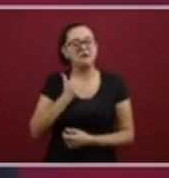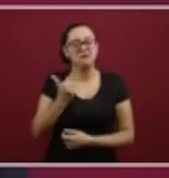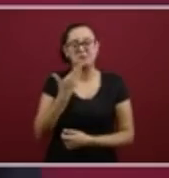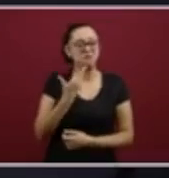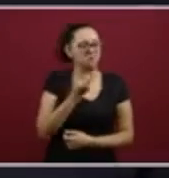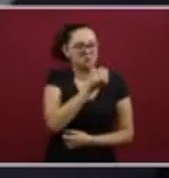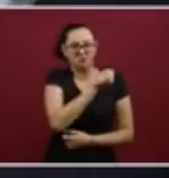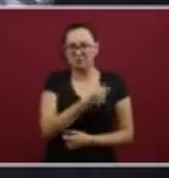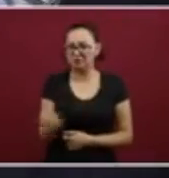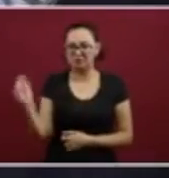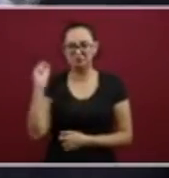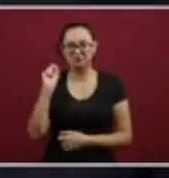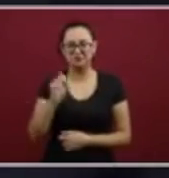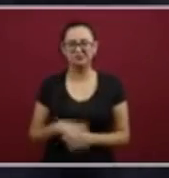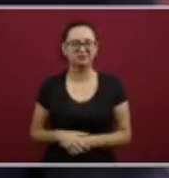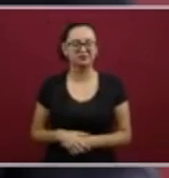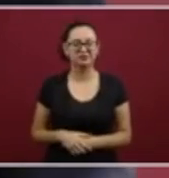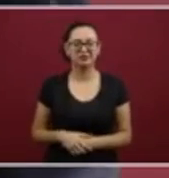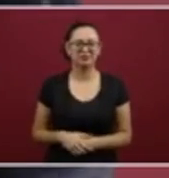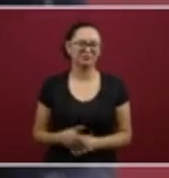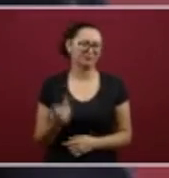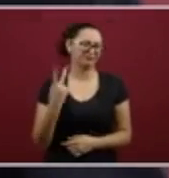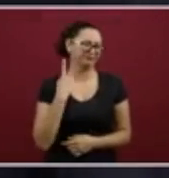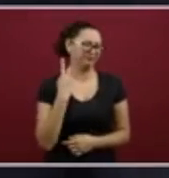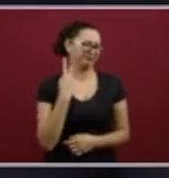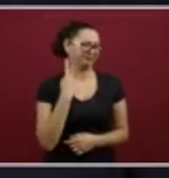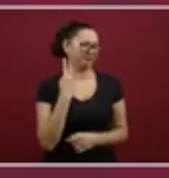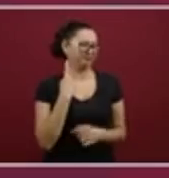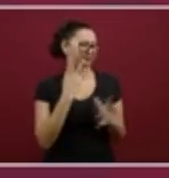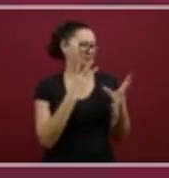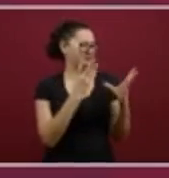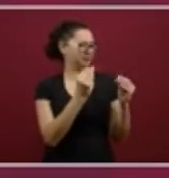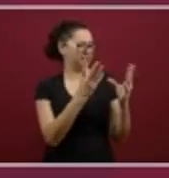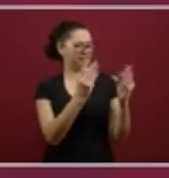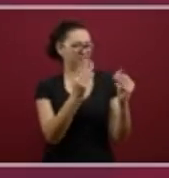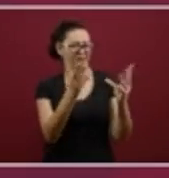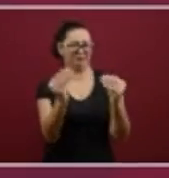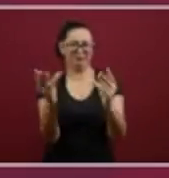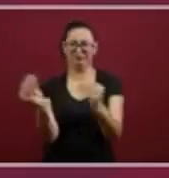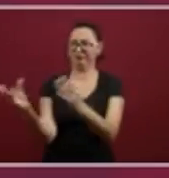Hay políticos como Arroz,